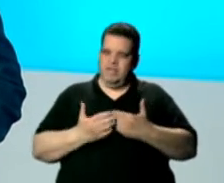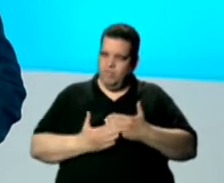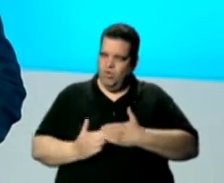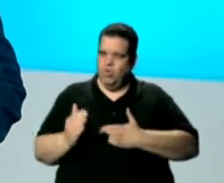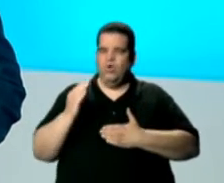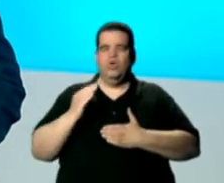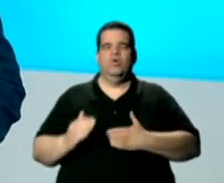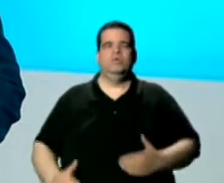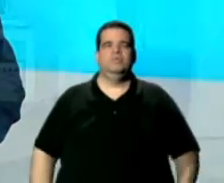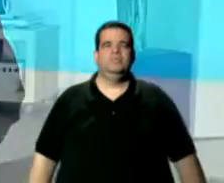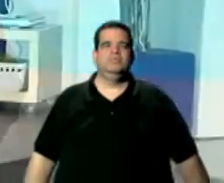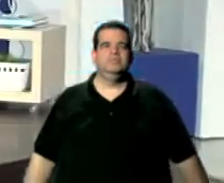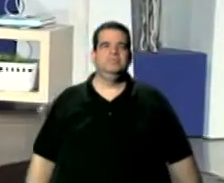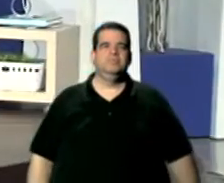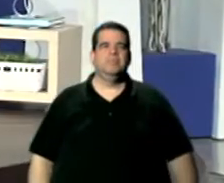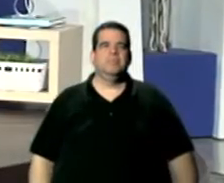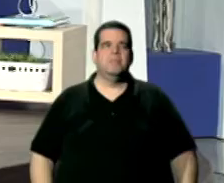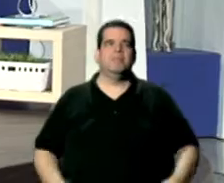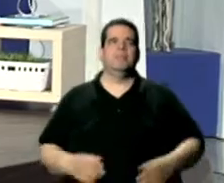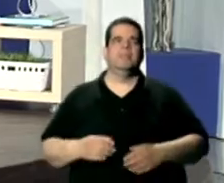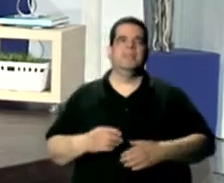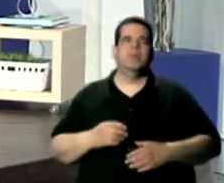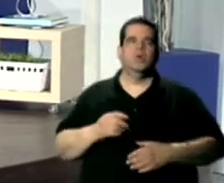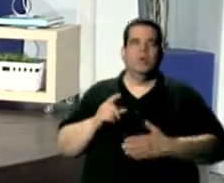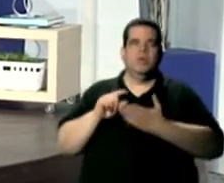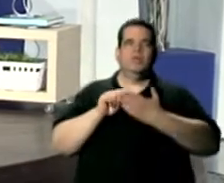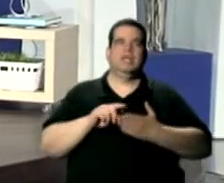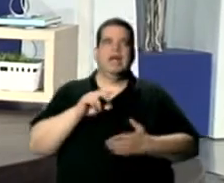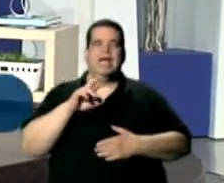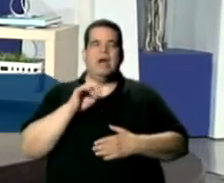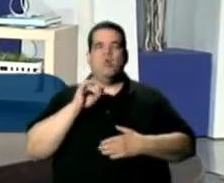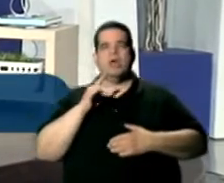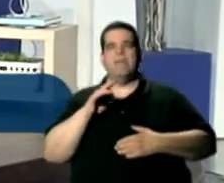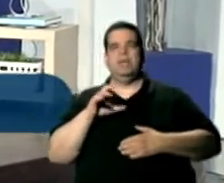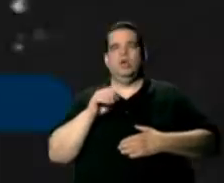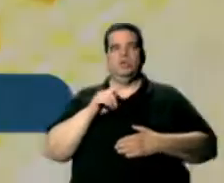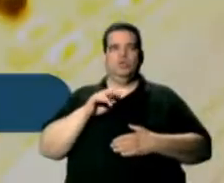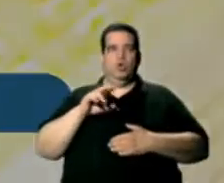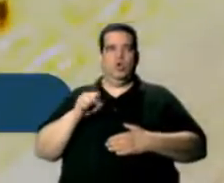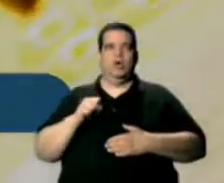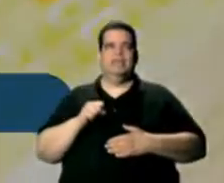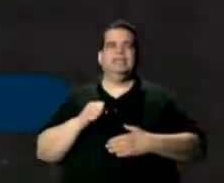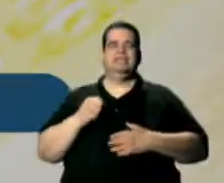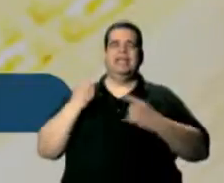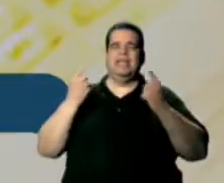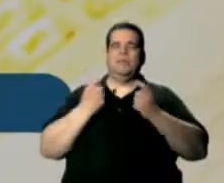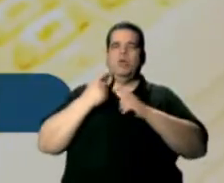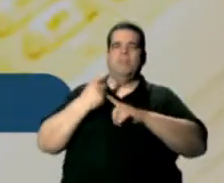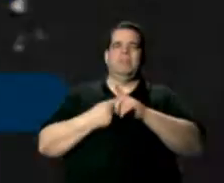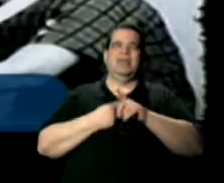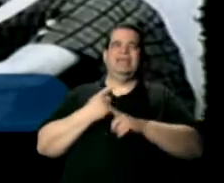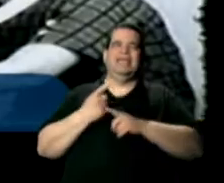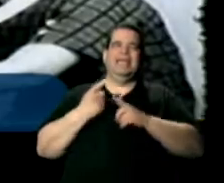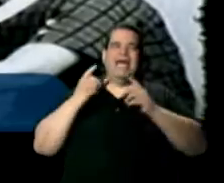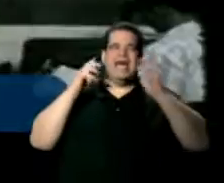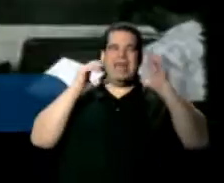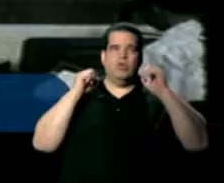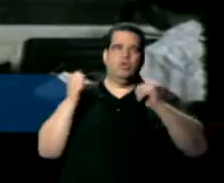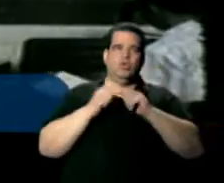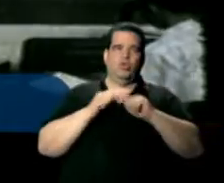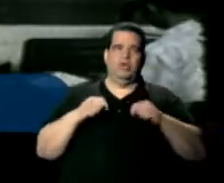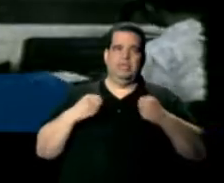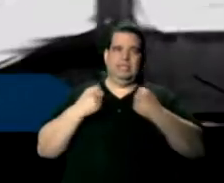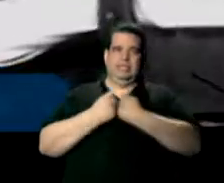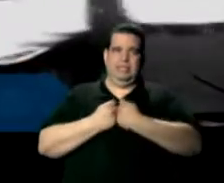vibrante. Con la moderación del locutor y periodista Raúl Camilo Torres, WIPR celebró el mes de la radio con todo el equipo que conforma